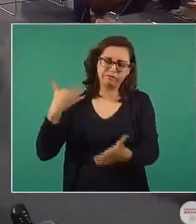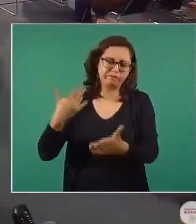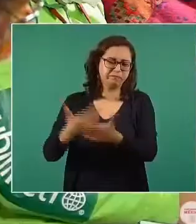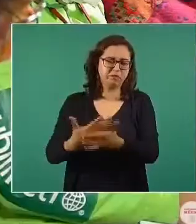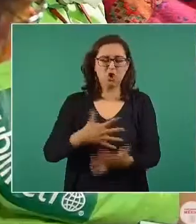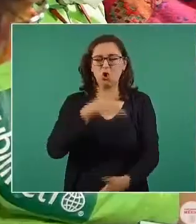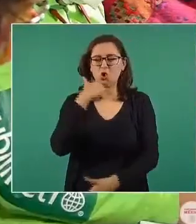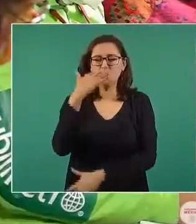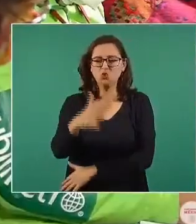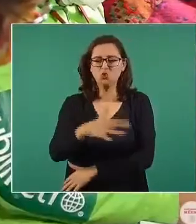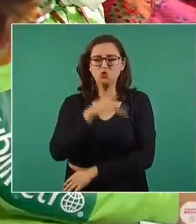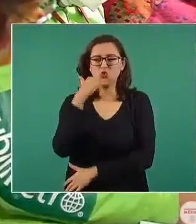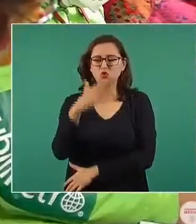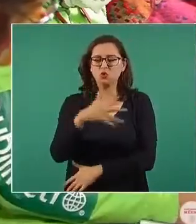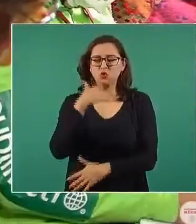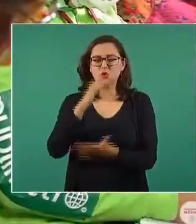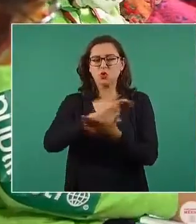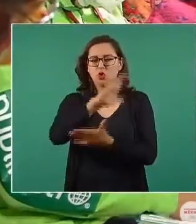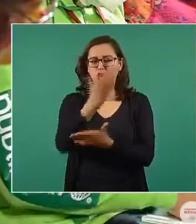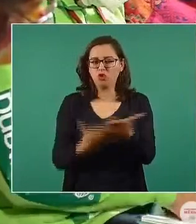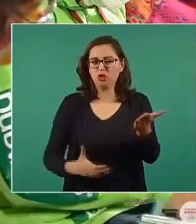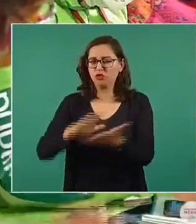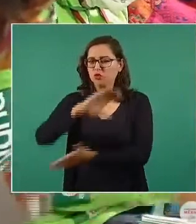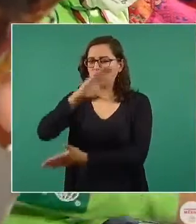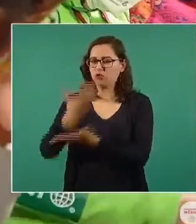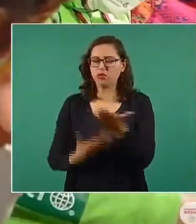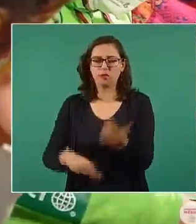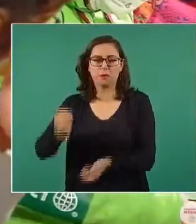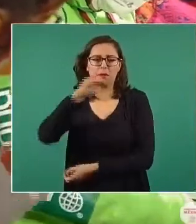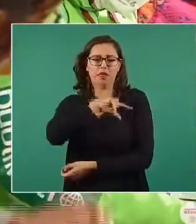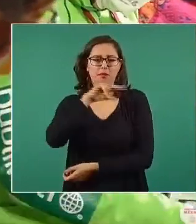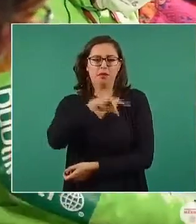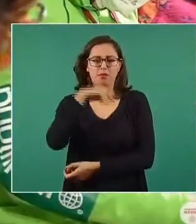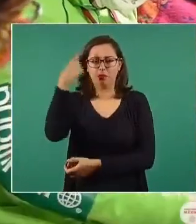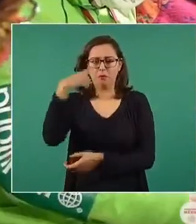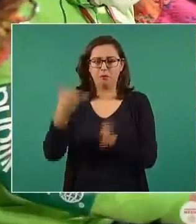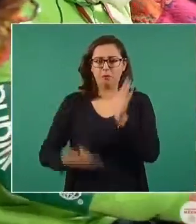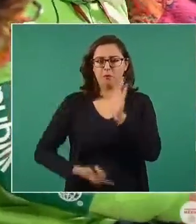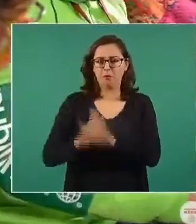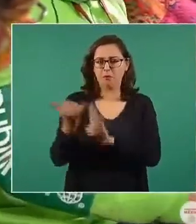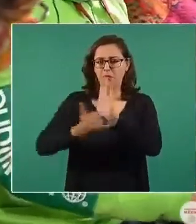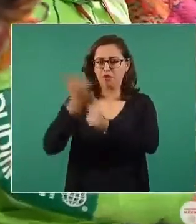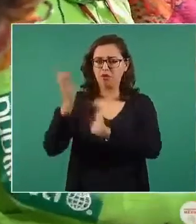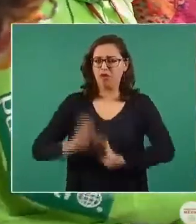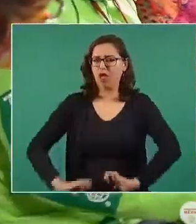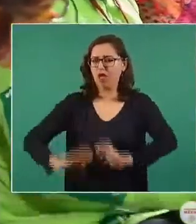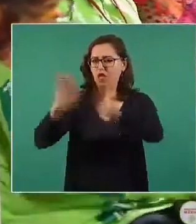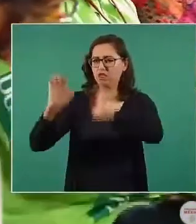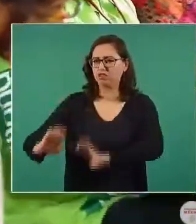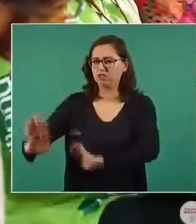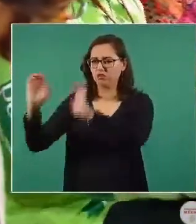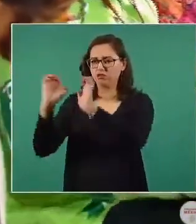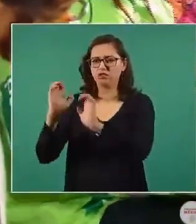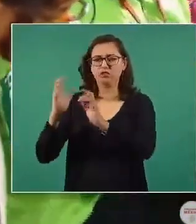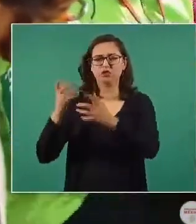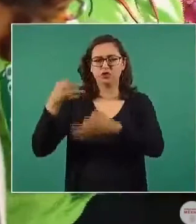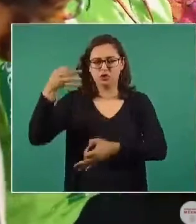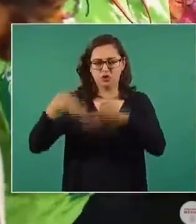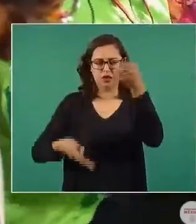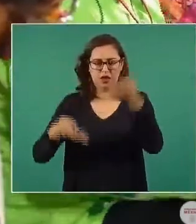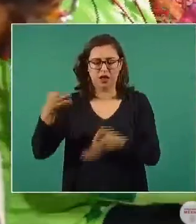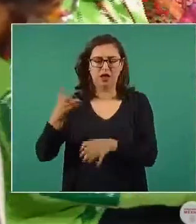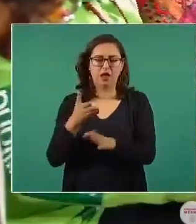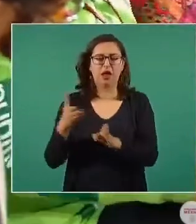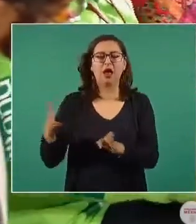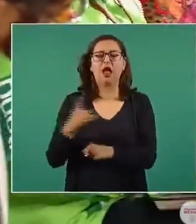de asociaciones público-privada para la construcción de 21 ciudades judiciales durante la presidencia del exmagistrado